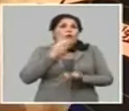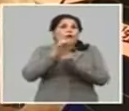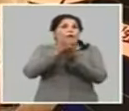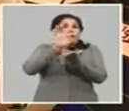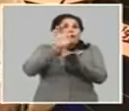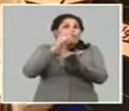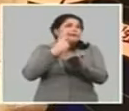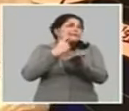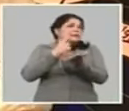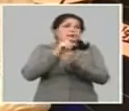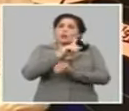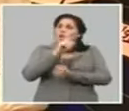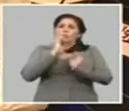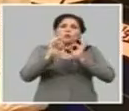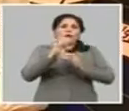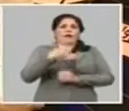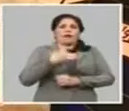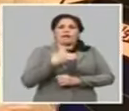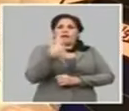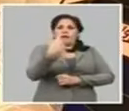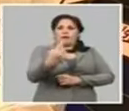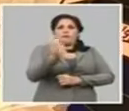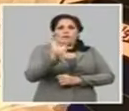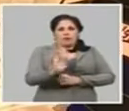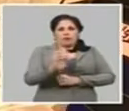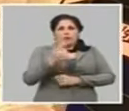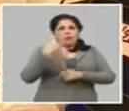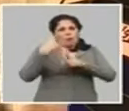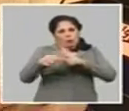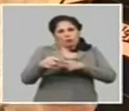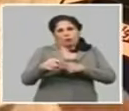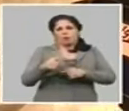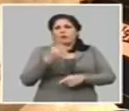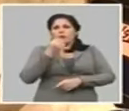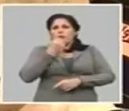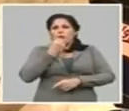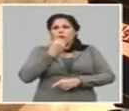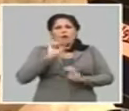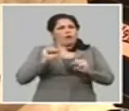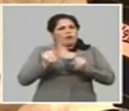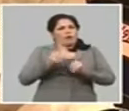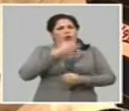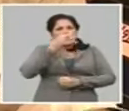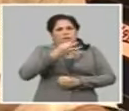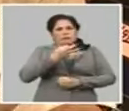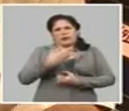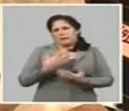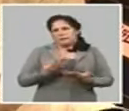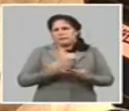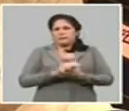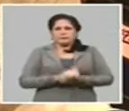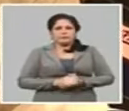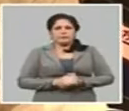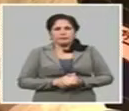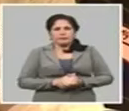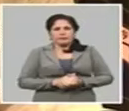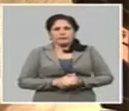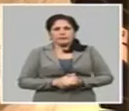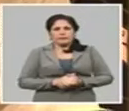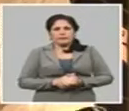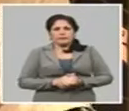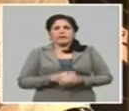y vamos a ir protegiendo lo tengo que no puedo terminar sin sin él y